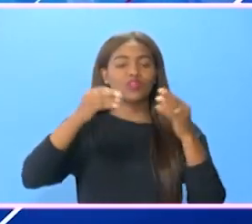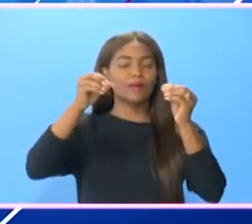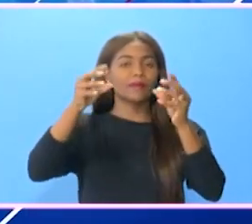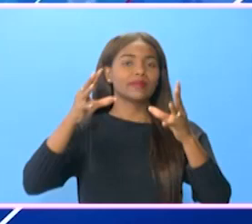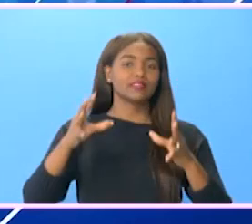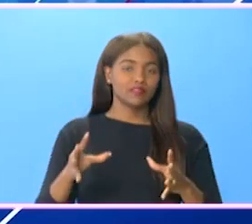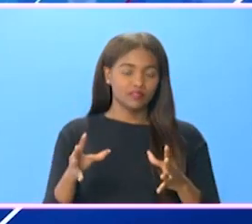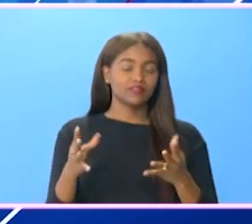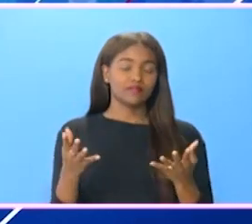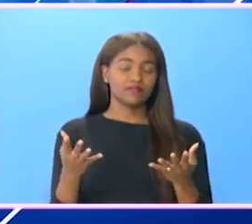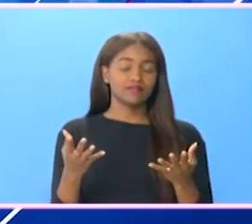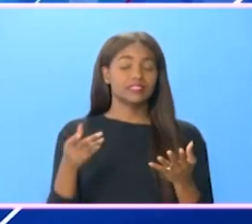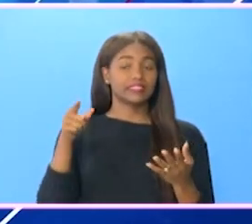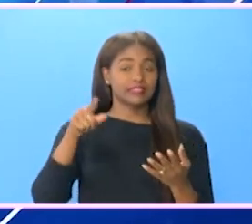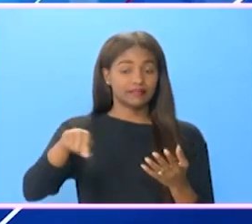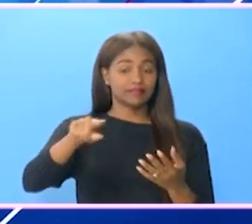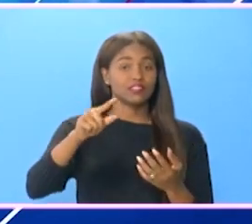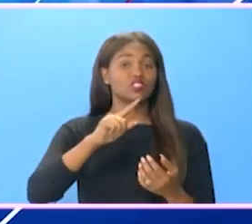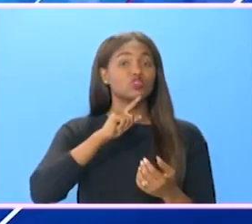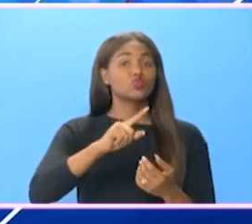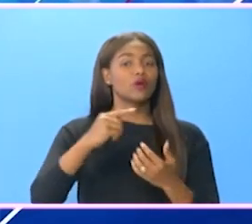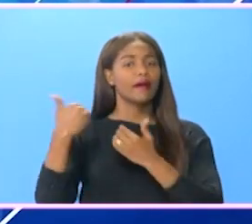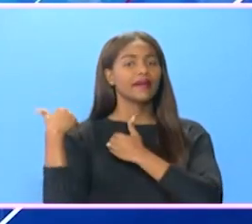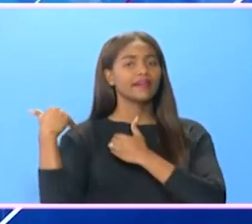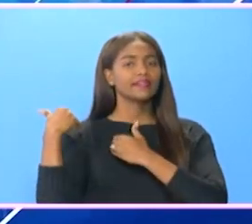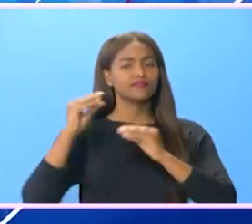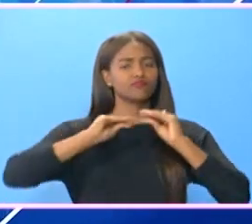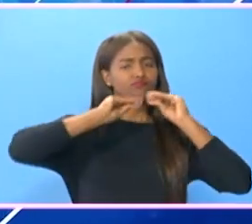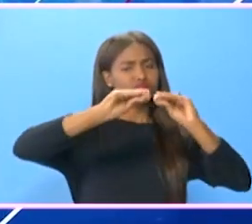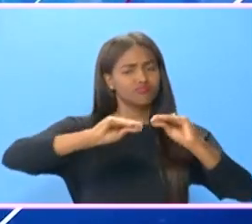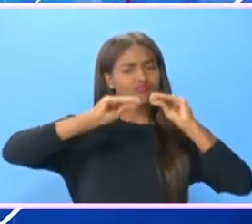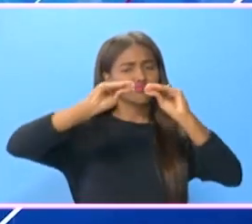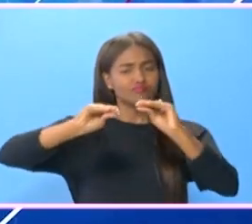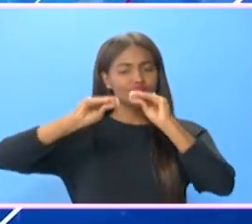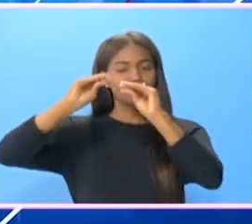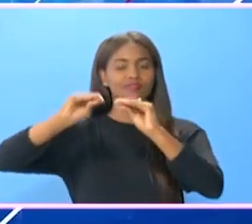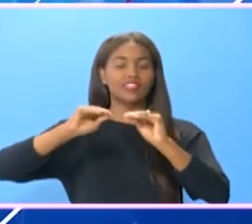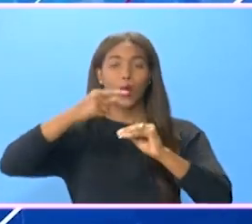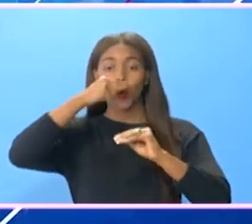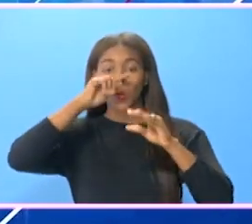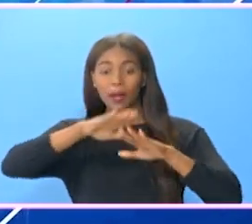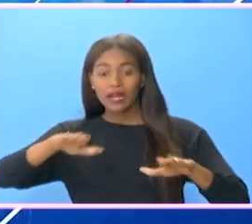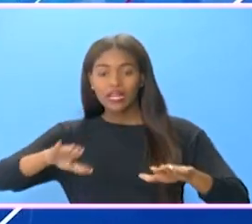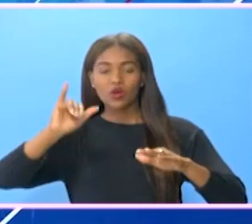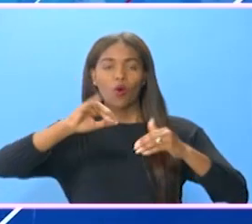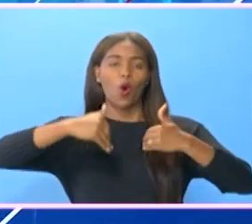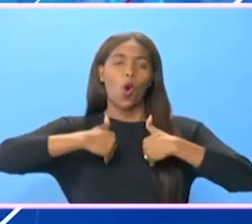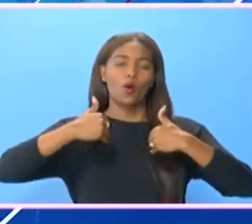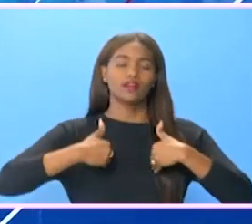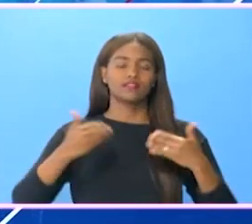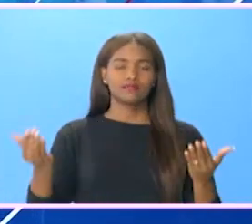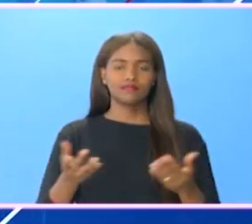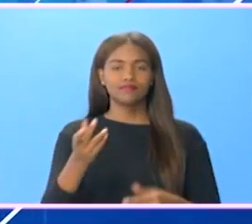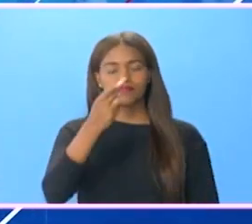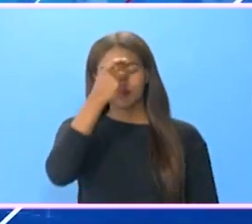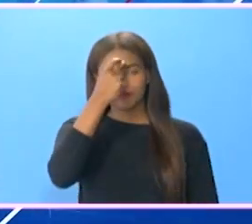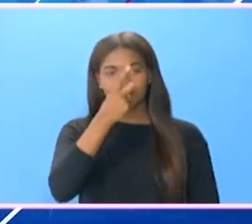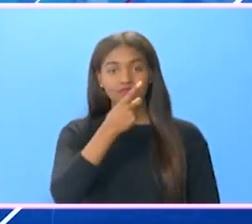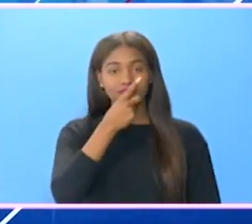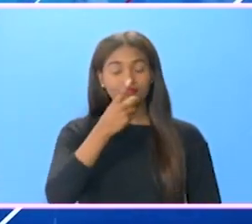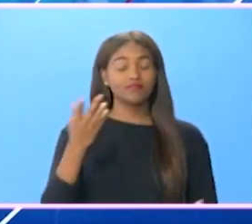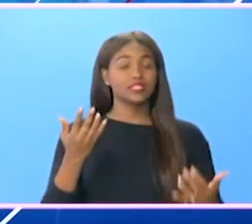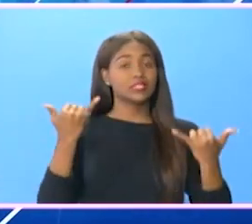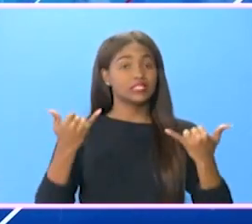los maestros, que precisamente son aquellos que llevan el pan de la enseñanza a los niños y niñas de República